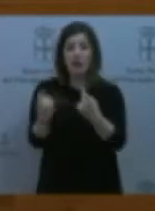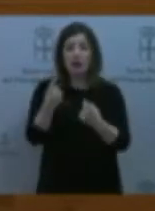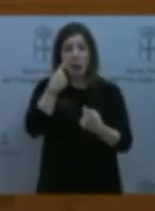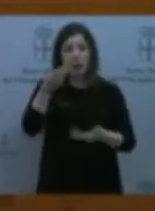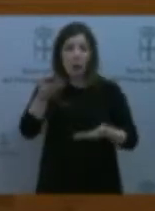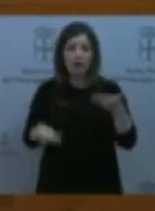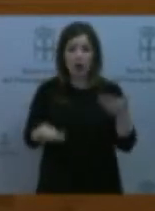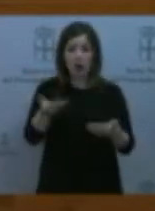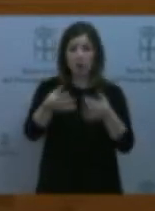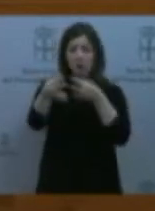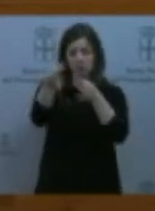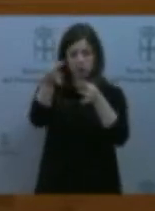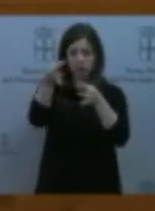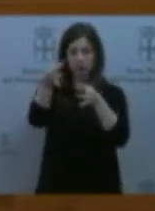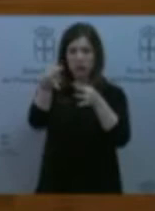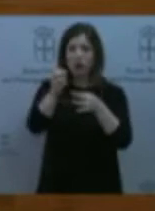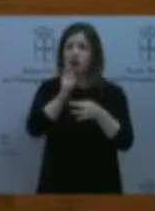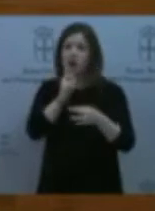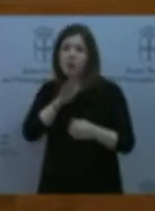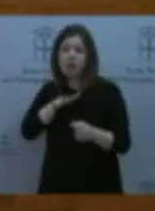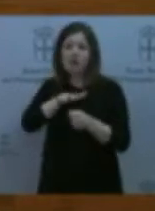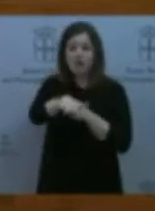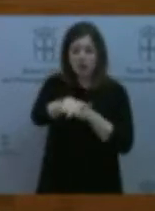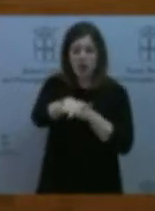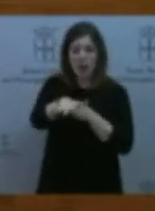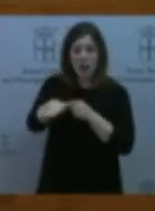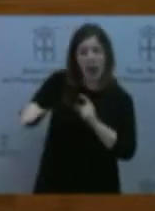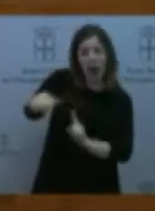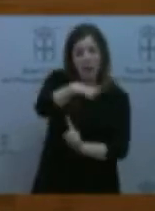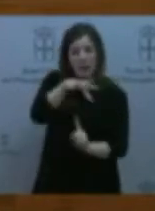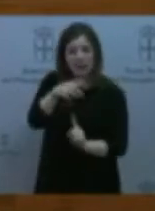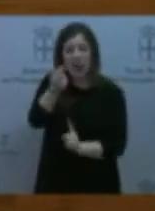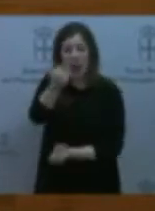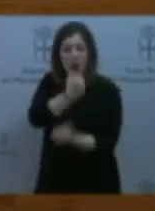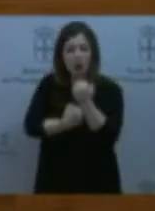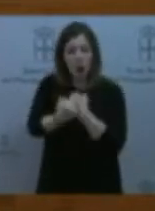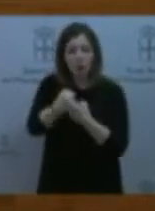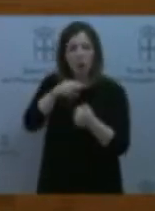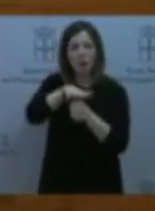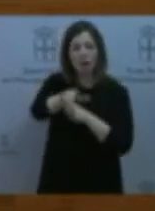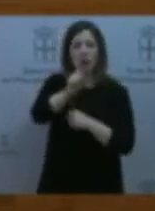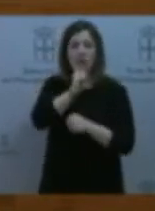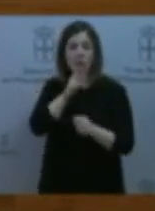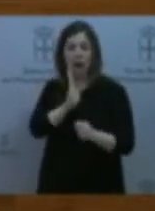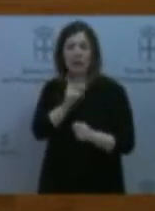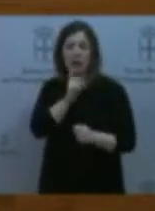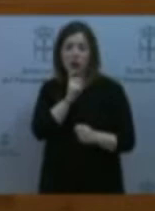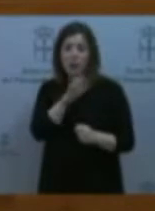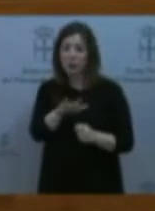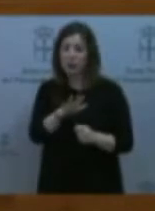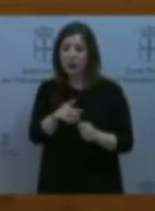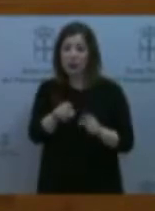ambiental, económica, pero la información disponible es que ya ha quemado más que en todo el año pasado. Y estamos en marzo,